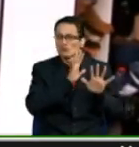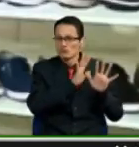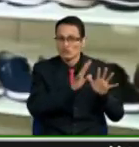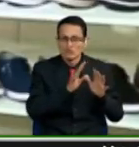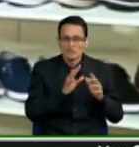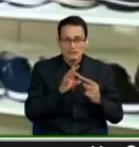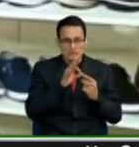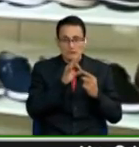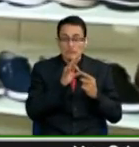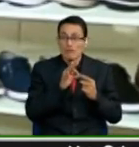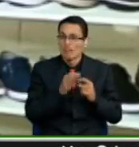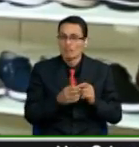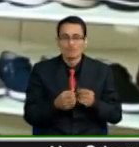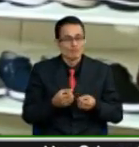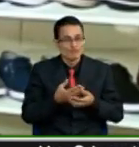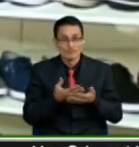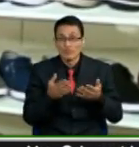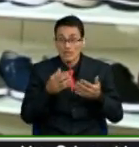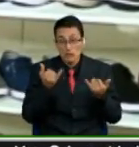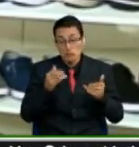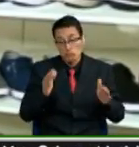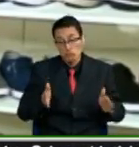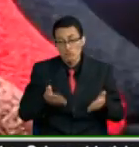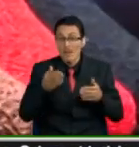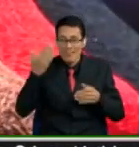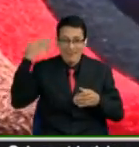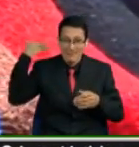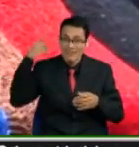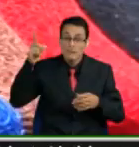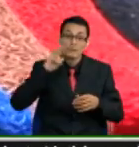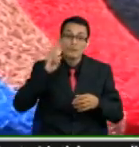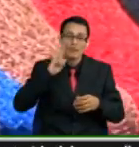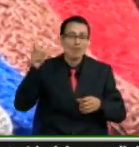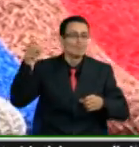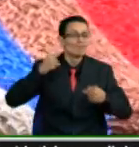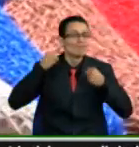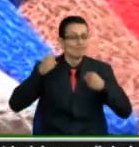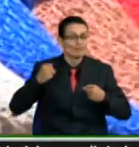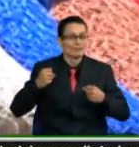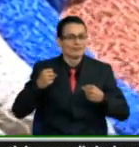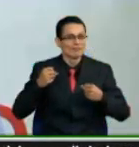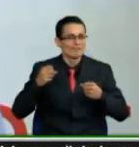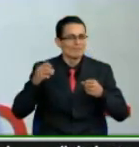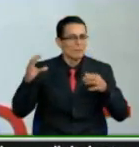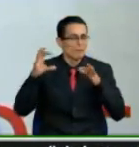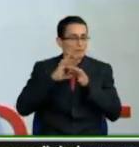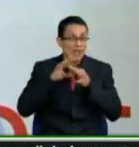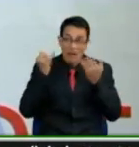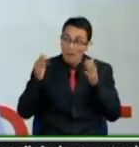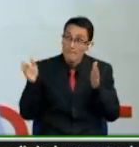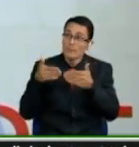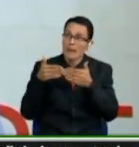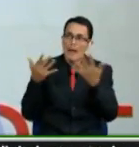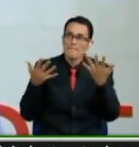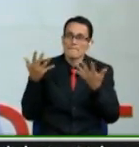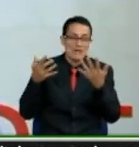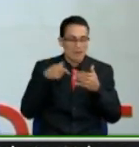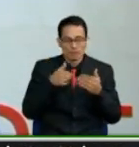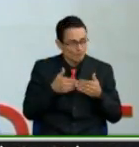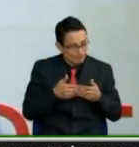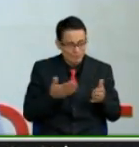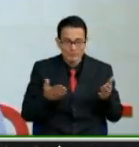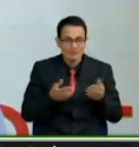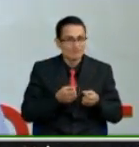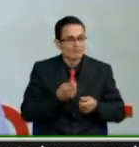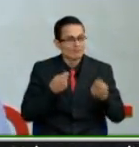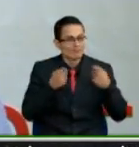recuperando ante el cierre de la frontera, ya que históricamente Venezuela se había consolidado como un socio estratégico. Pues nosotros